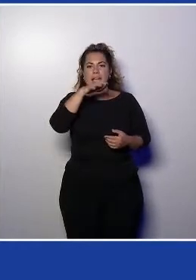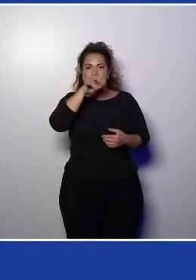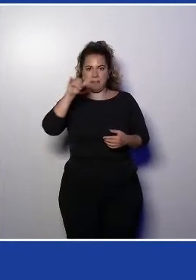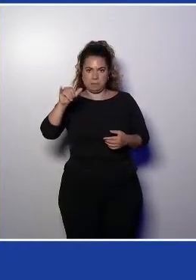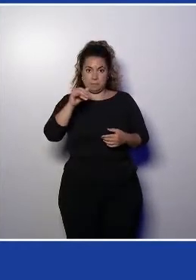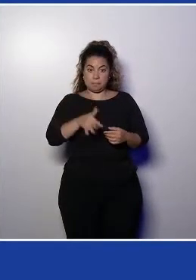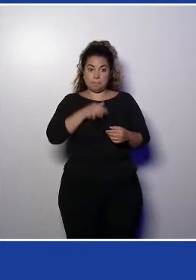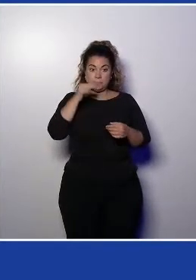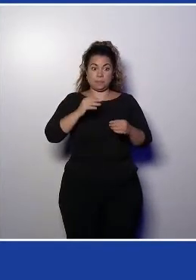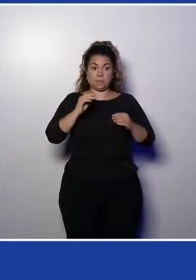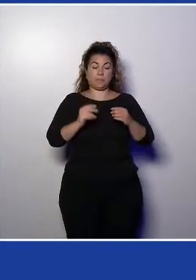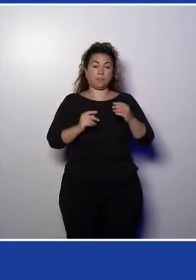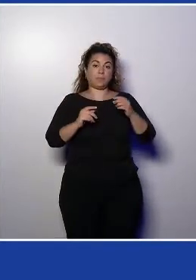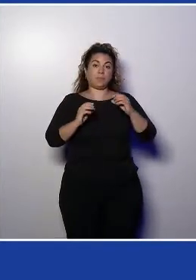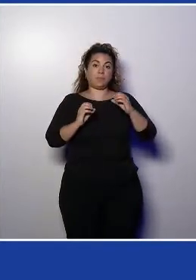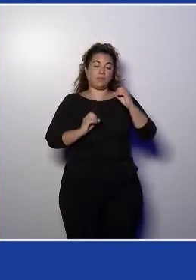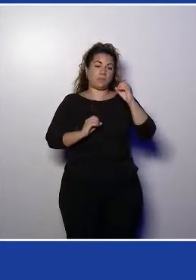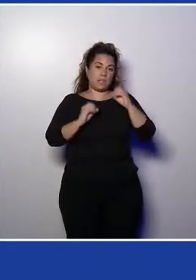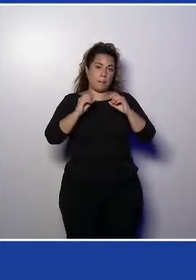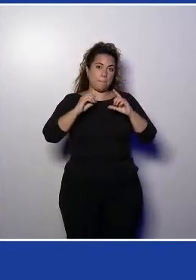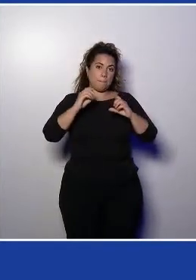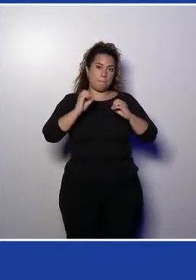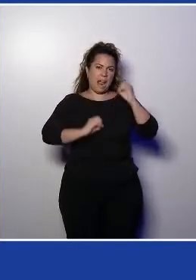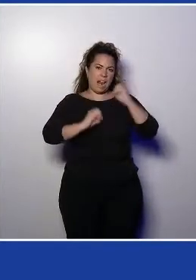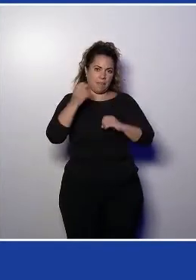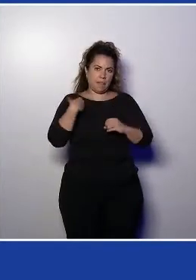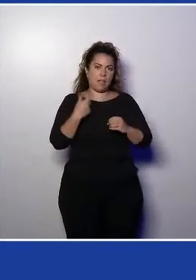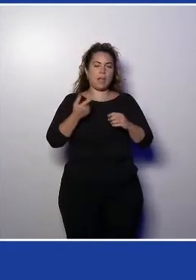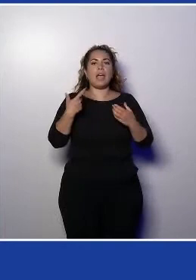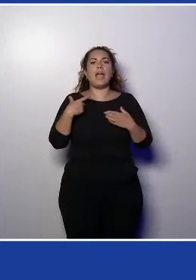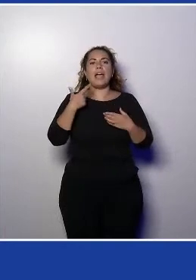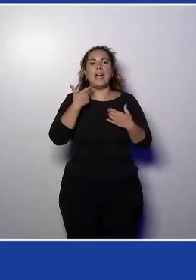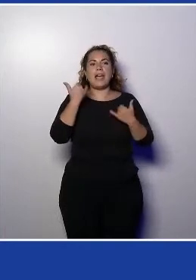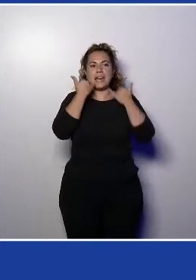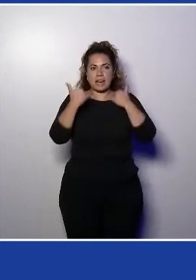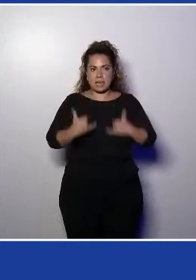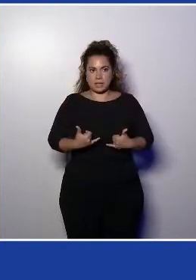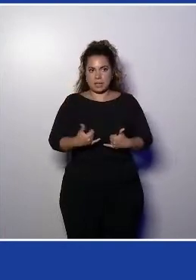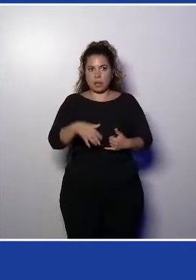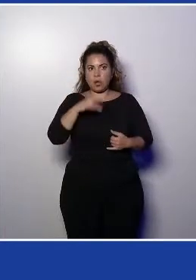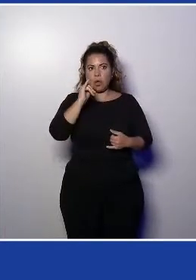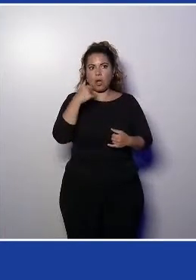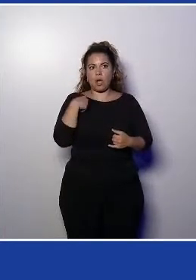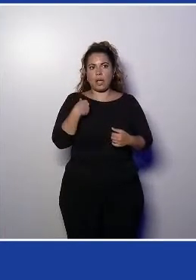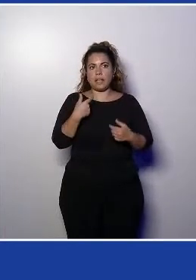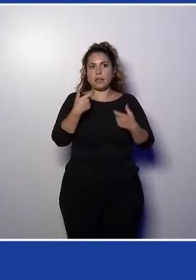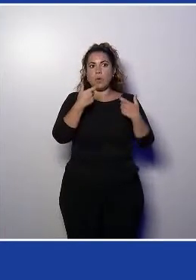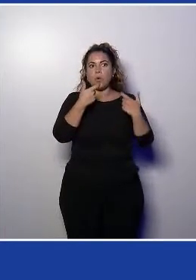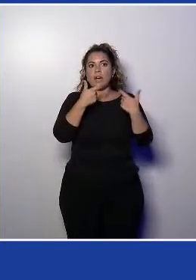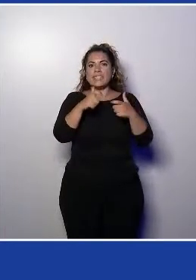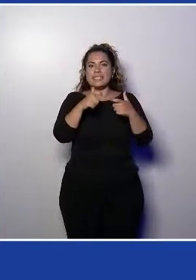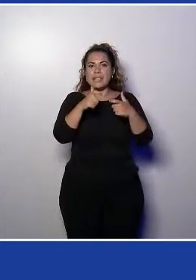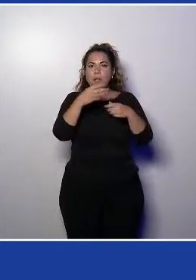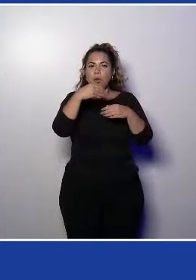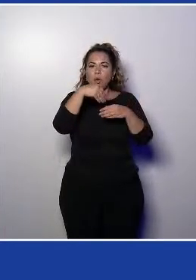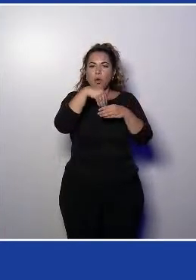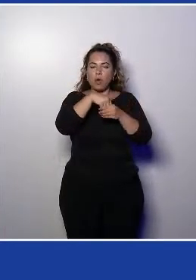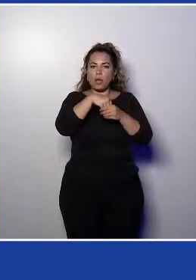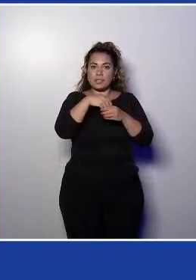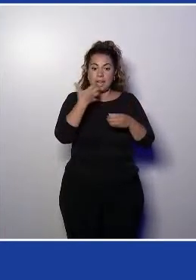en el balance energético provincial, somos hasta ahora el único estado subnacional de la Argentina con